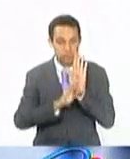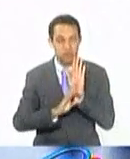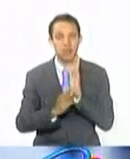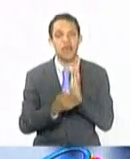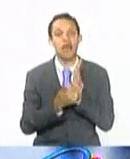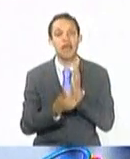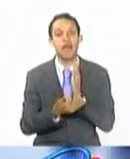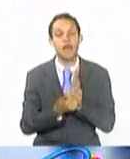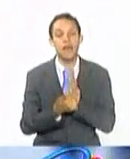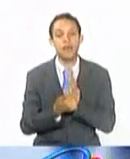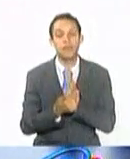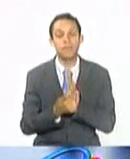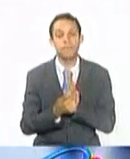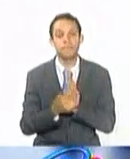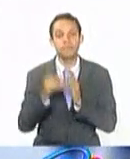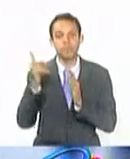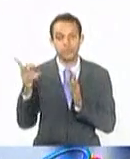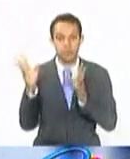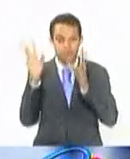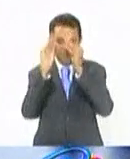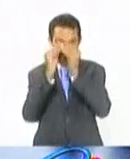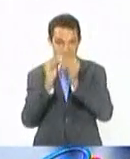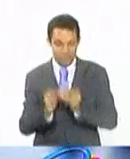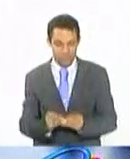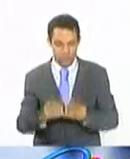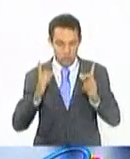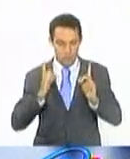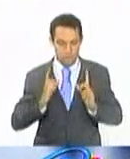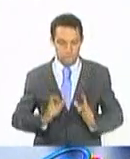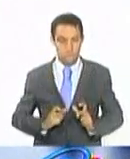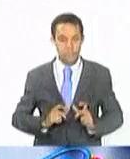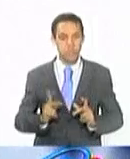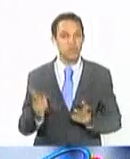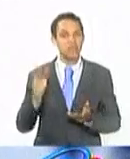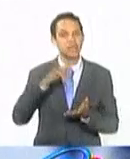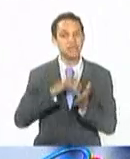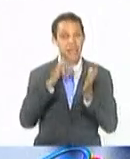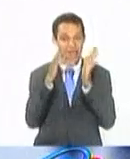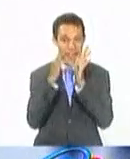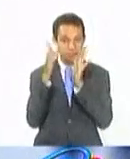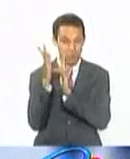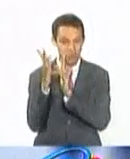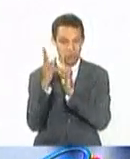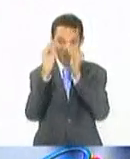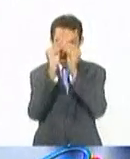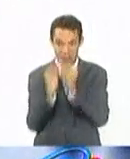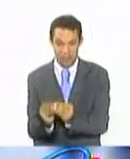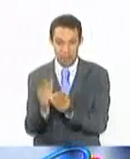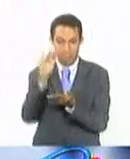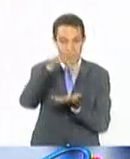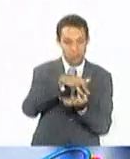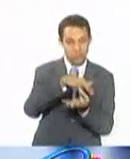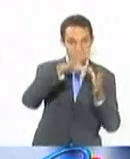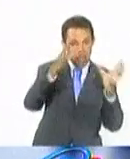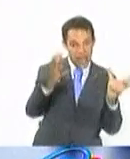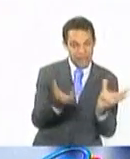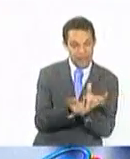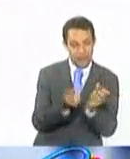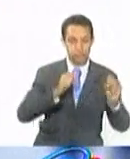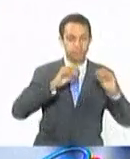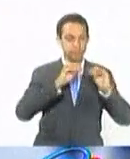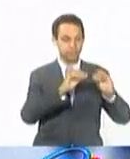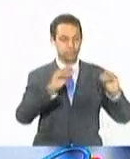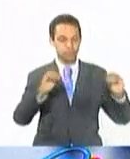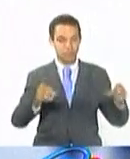dice y el verbo se hizo carne y habitó entre nosotros si ustedes como dice Iván